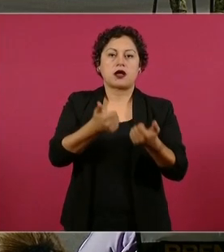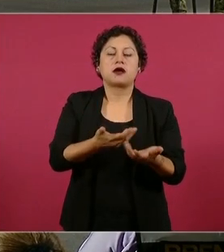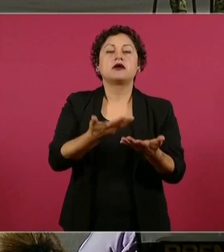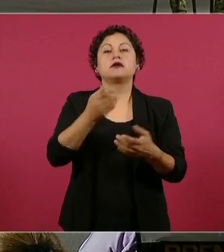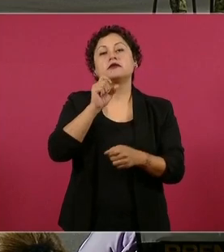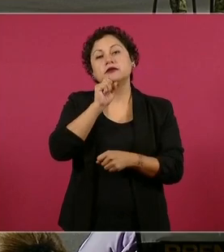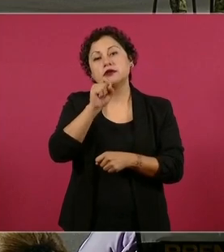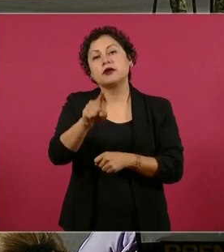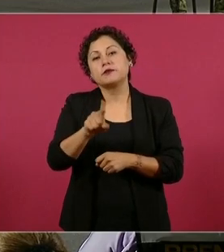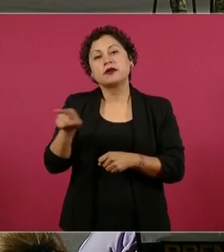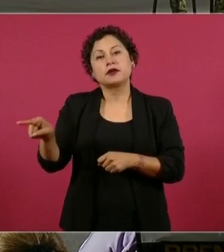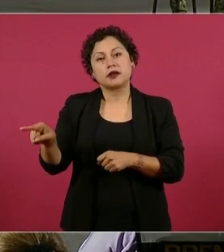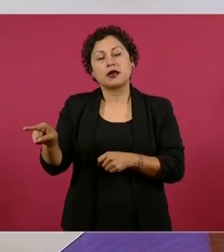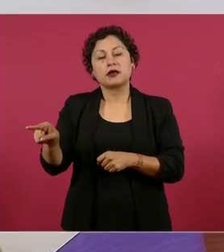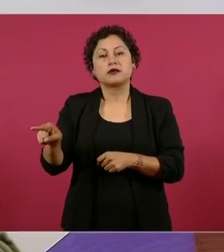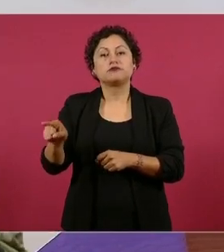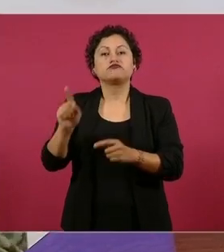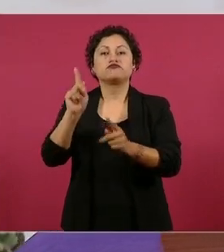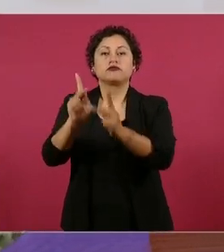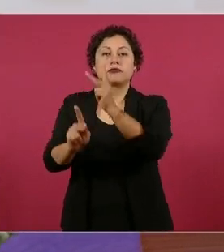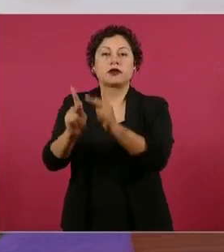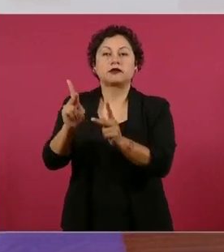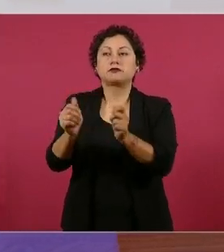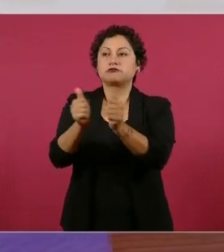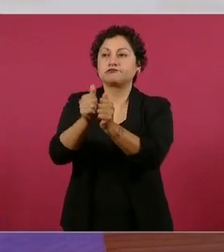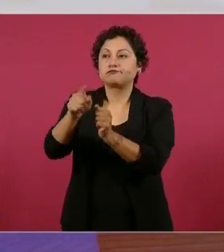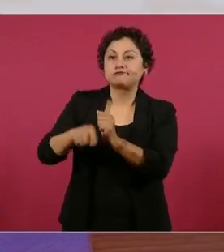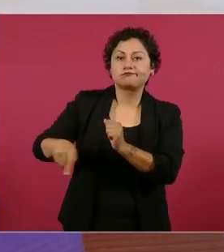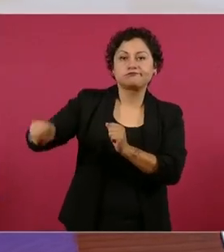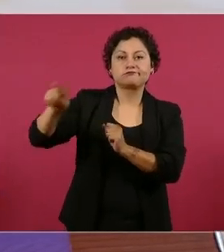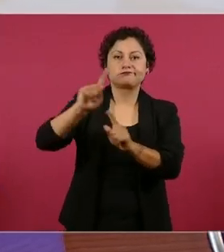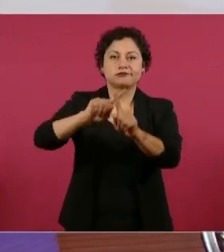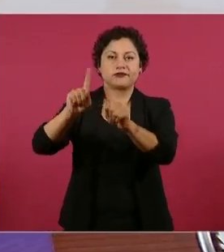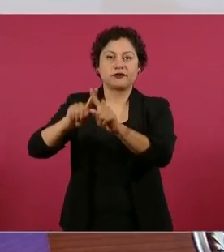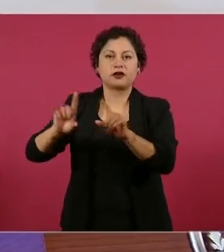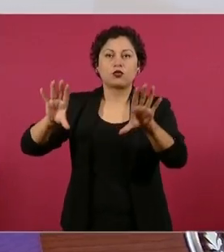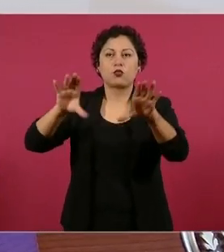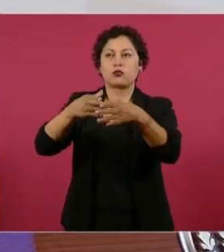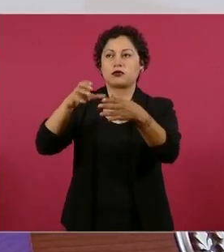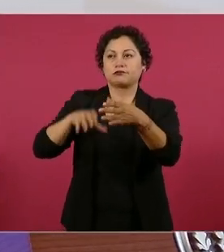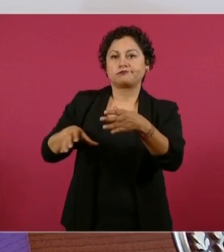coordinación con las comunidades locales. Esto para que esos